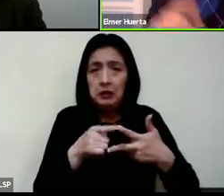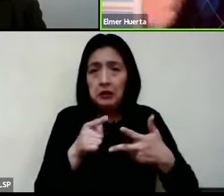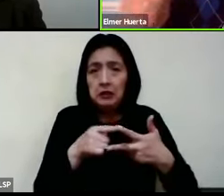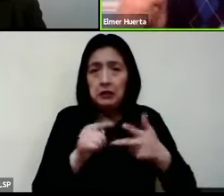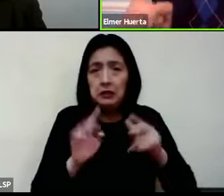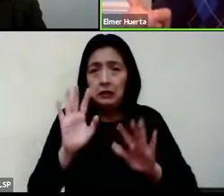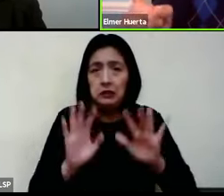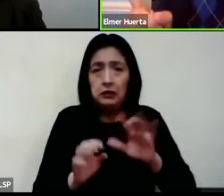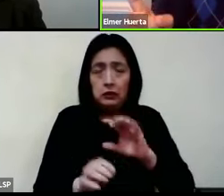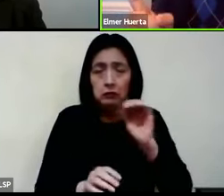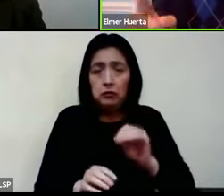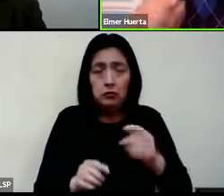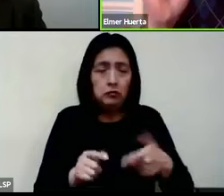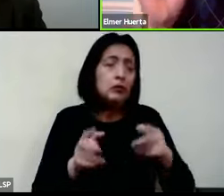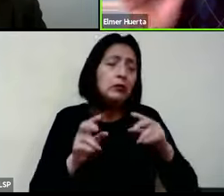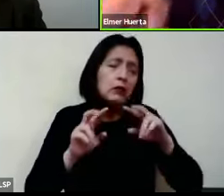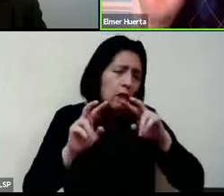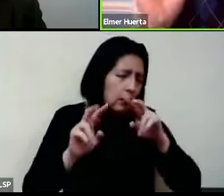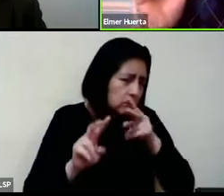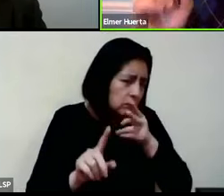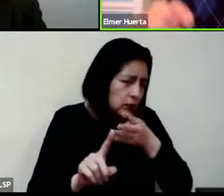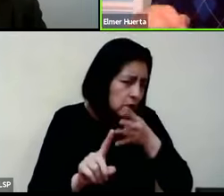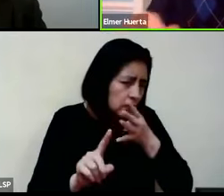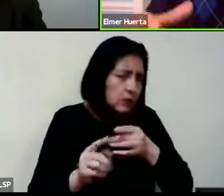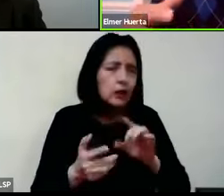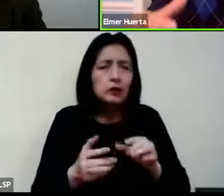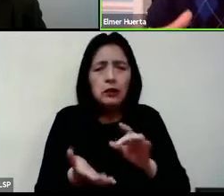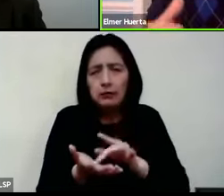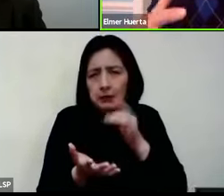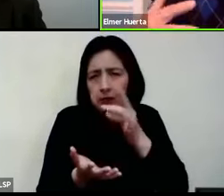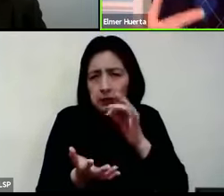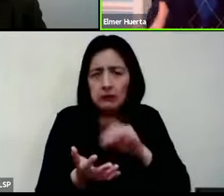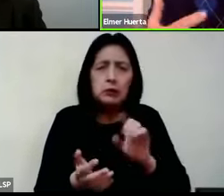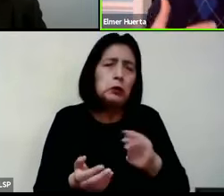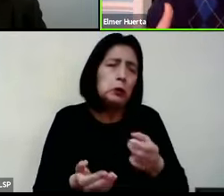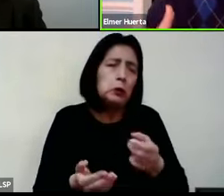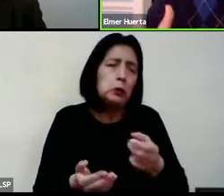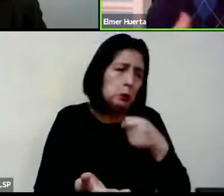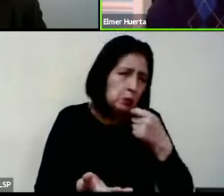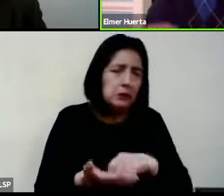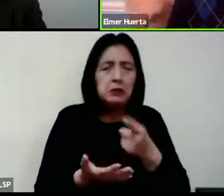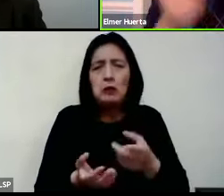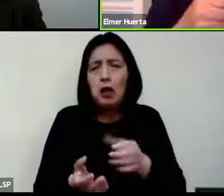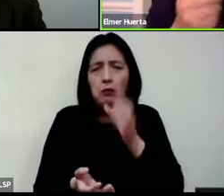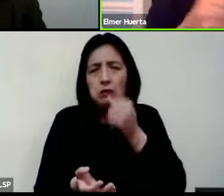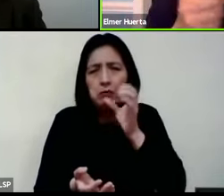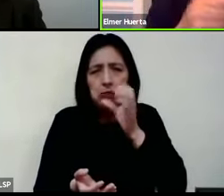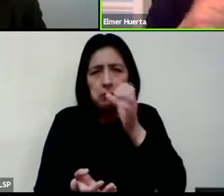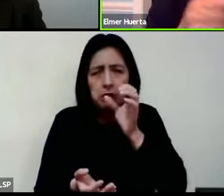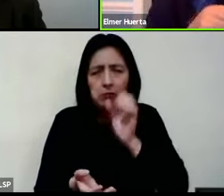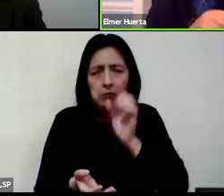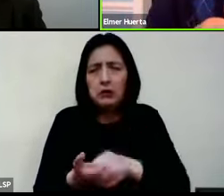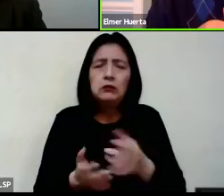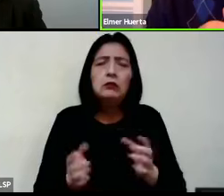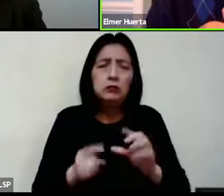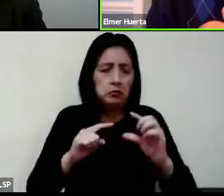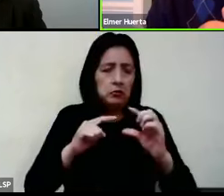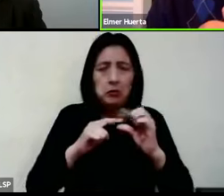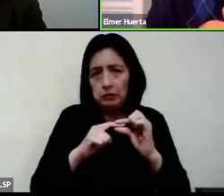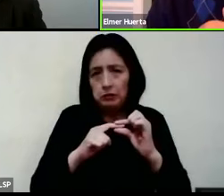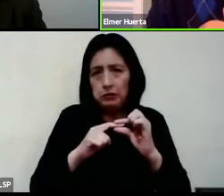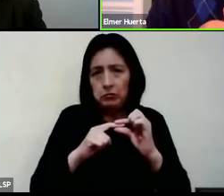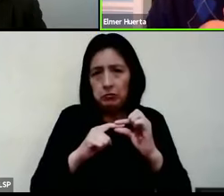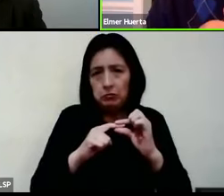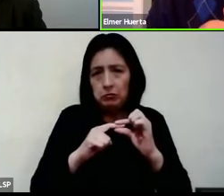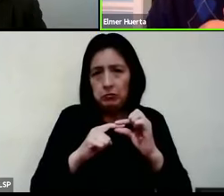15%, chequearlo en la casa, su paracetamol, su comida, sus abundantes líquidos, su oxímetro de pulso.